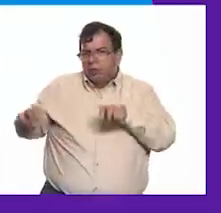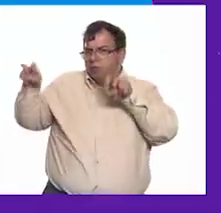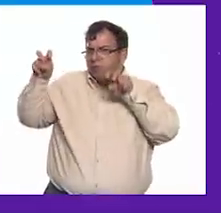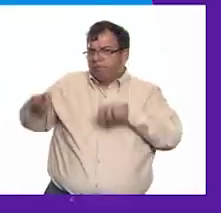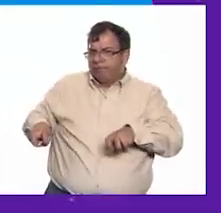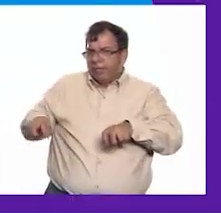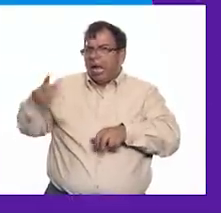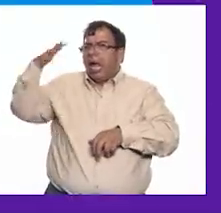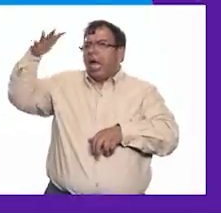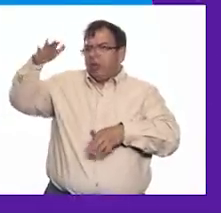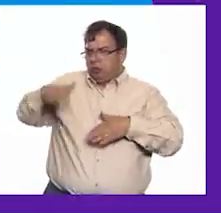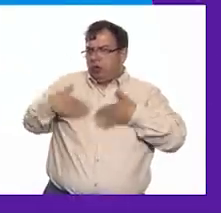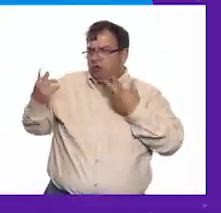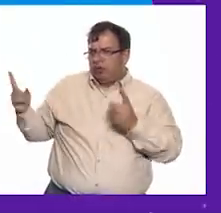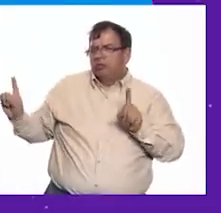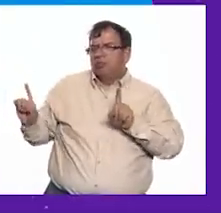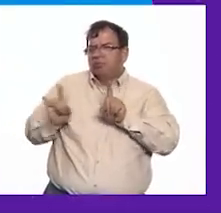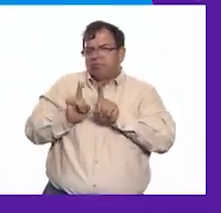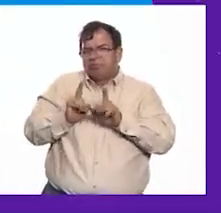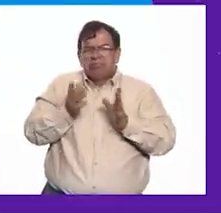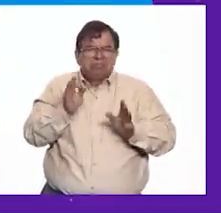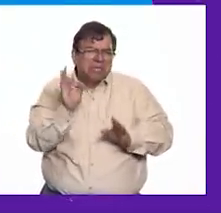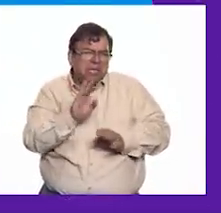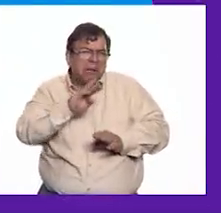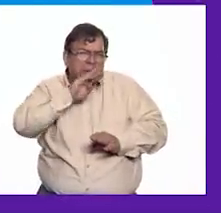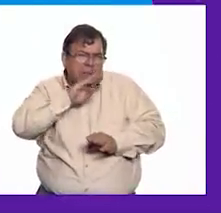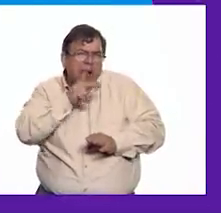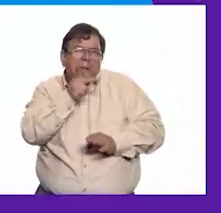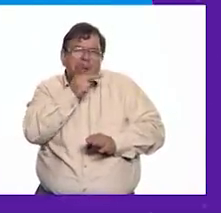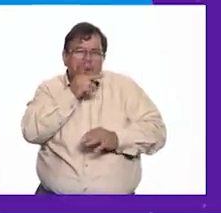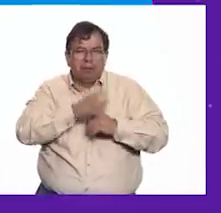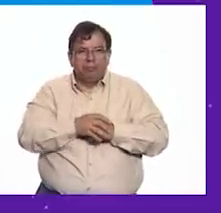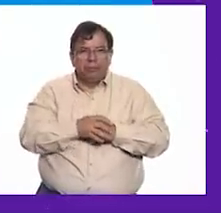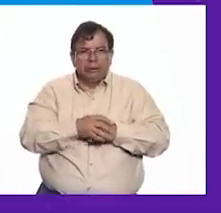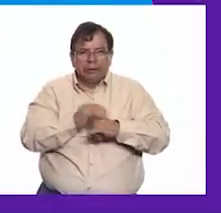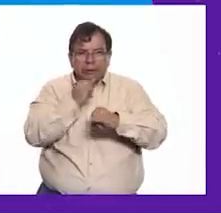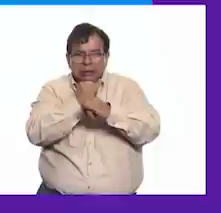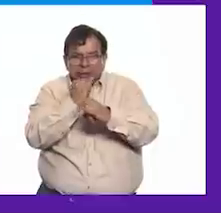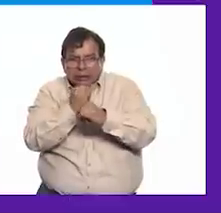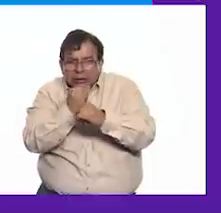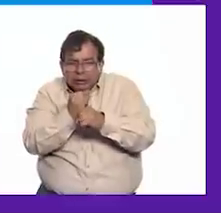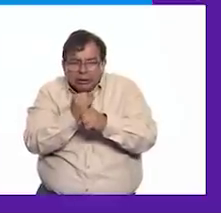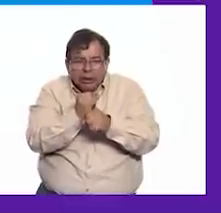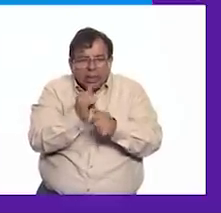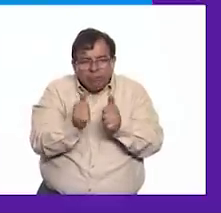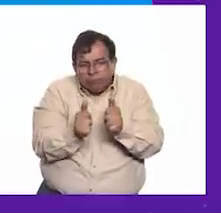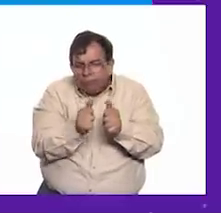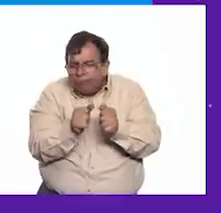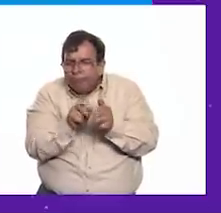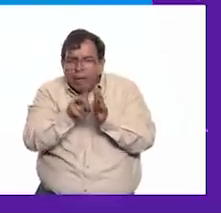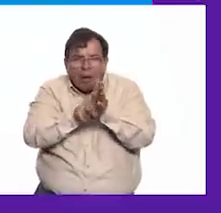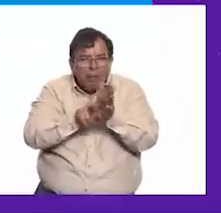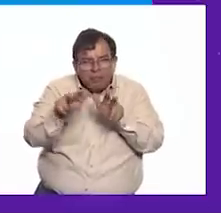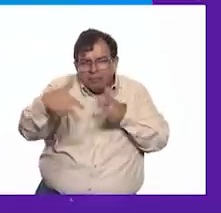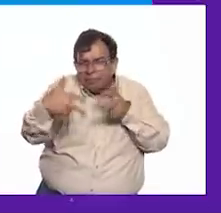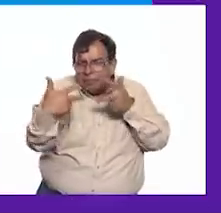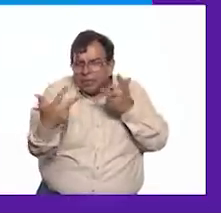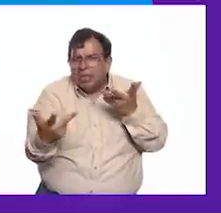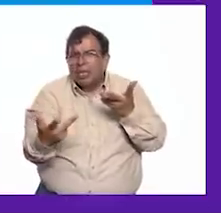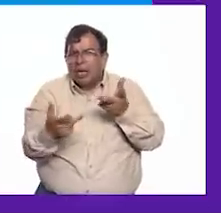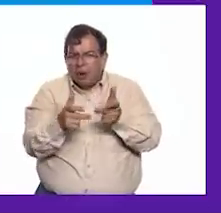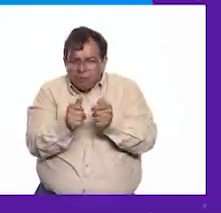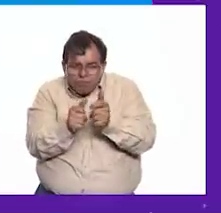un adulto de confianza, como puede ser mamá o papá. Cuando navegues por salas de chat, videochat, aplicaciones de